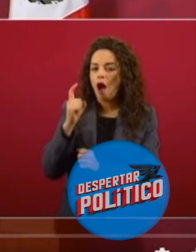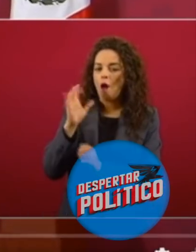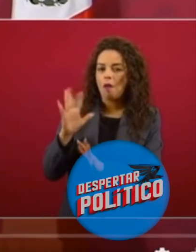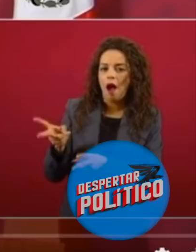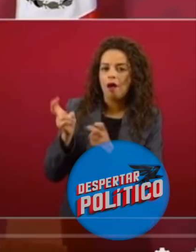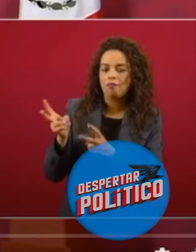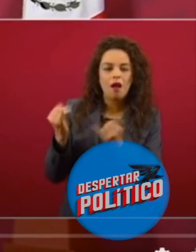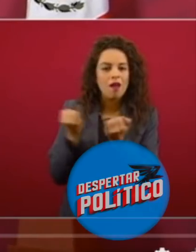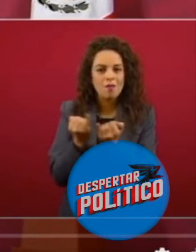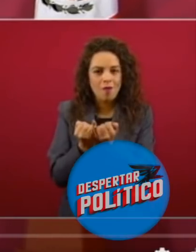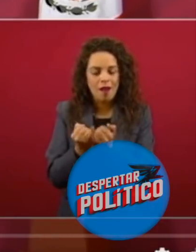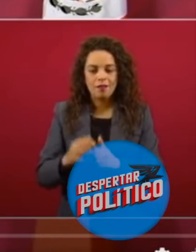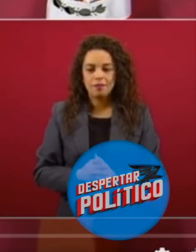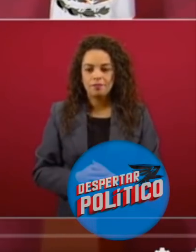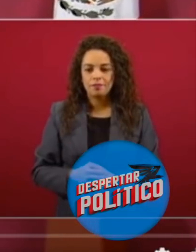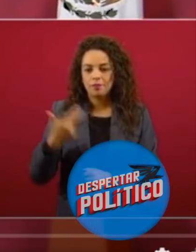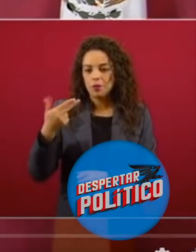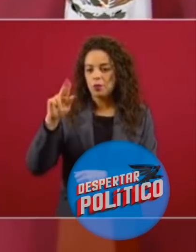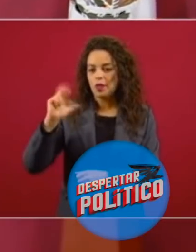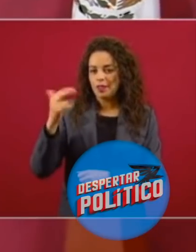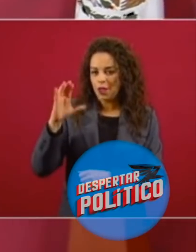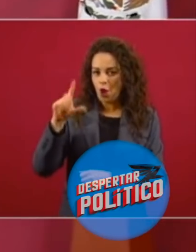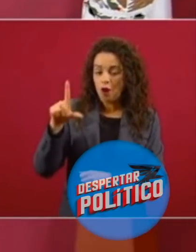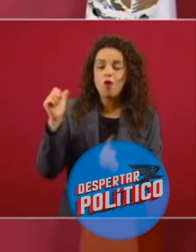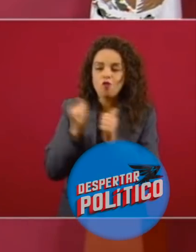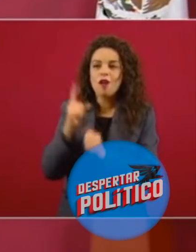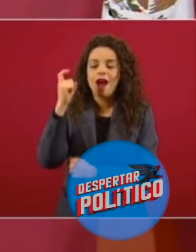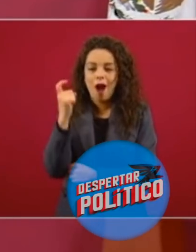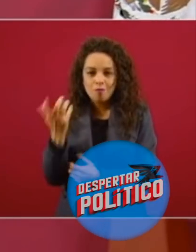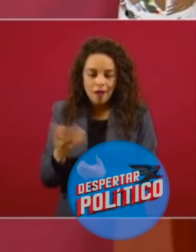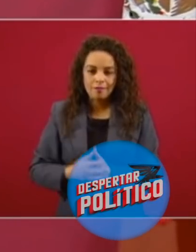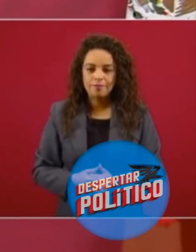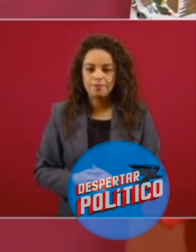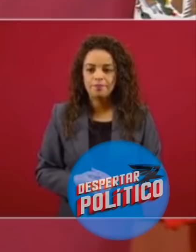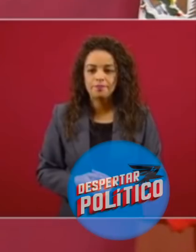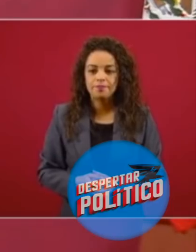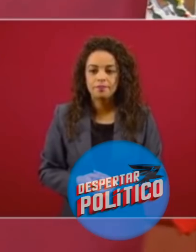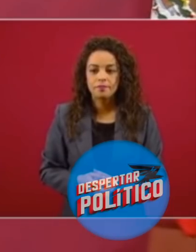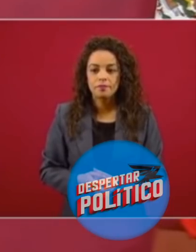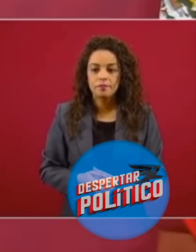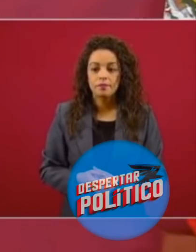Es el agua de dominio de la nación,